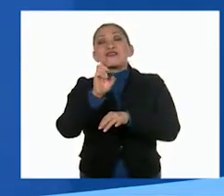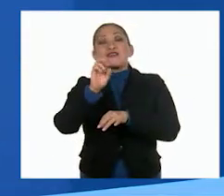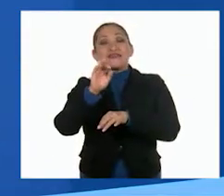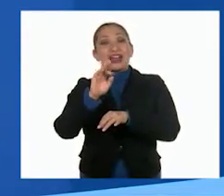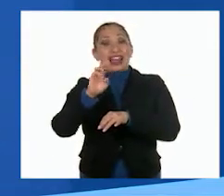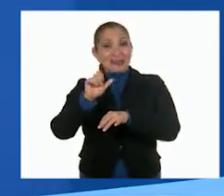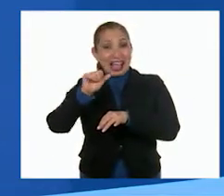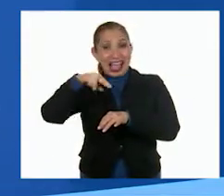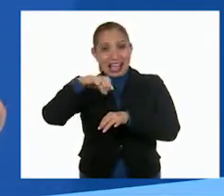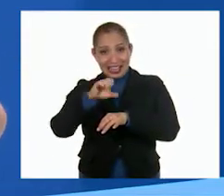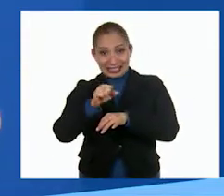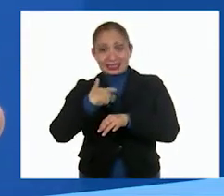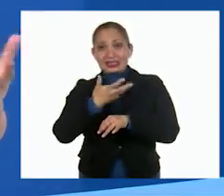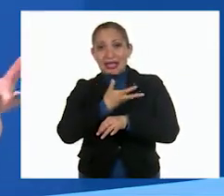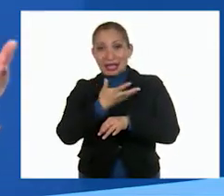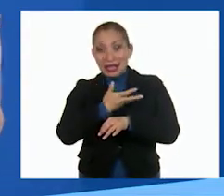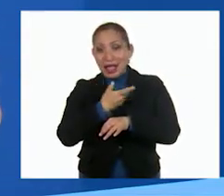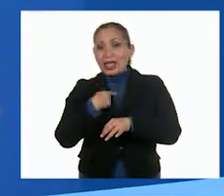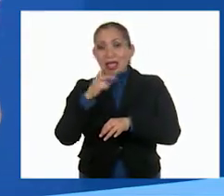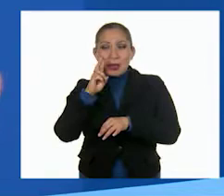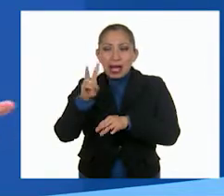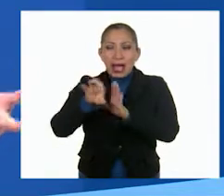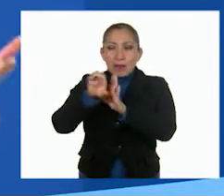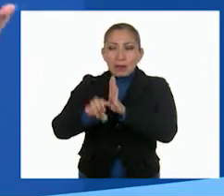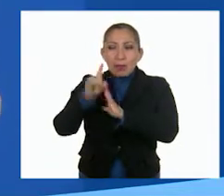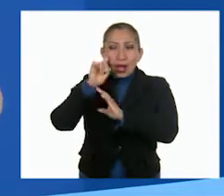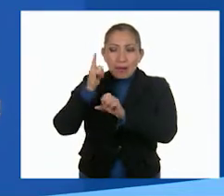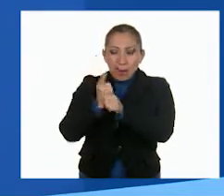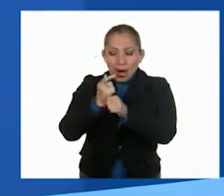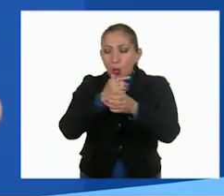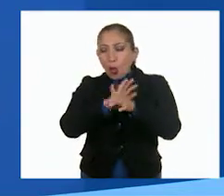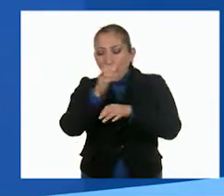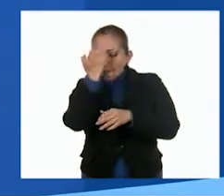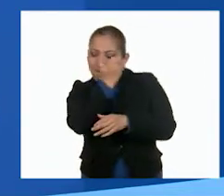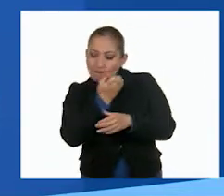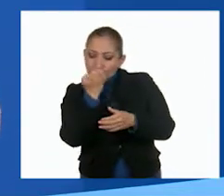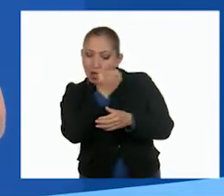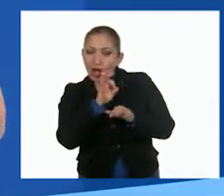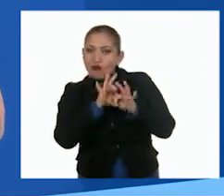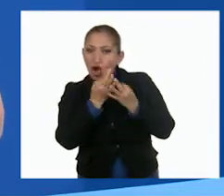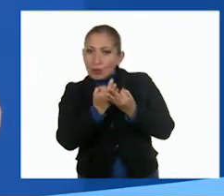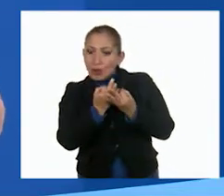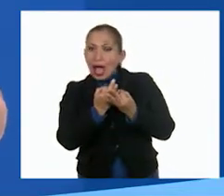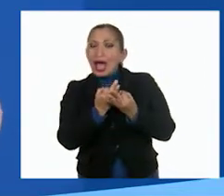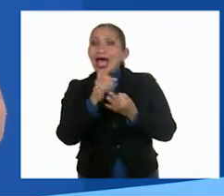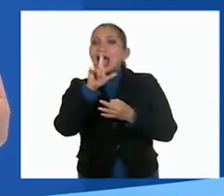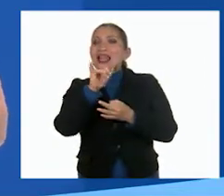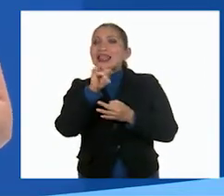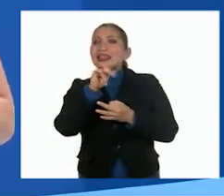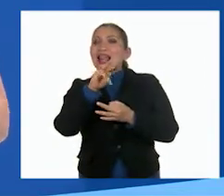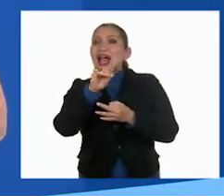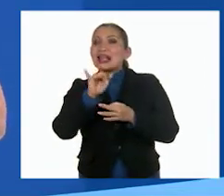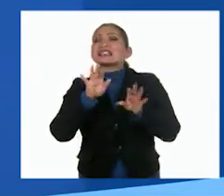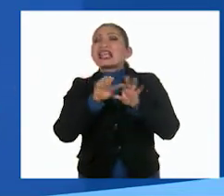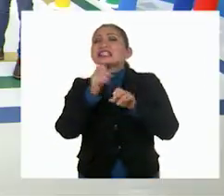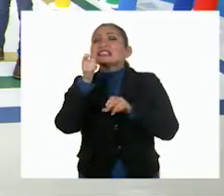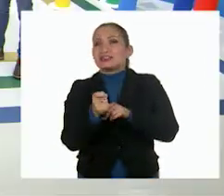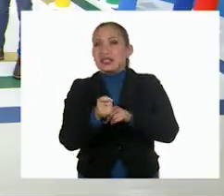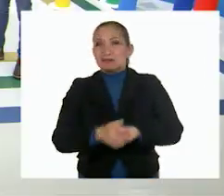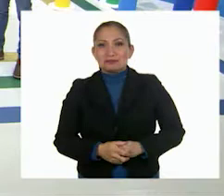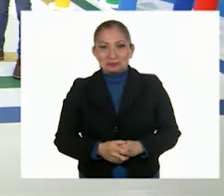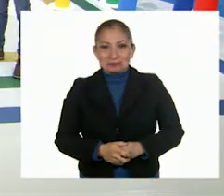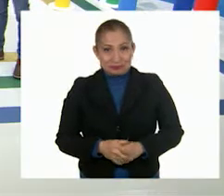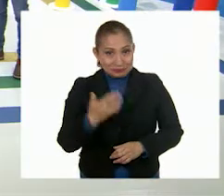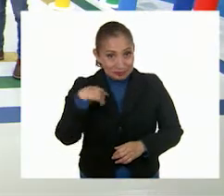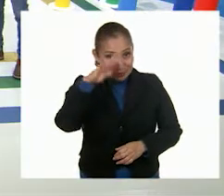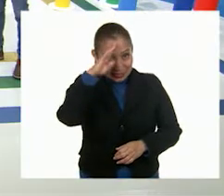podamos comentarlos y tomarlos de ejemplo para identificar estas figuras literarias y sus mensajes. ¿Qué les parece?